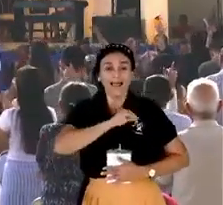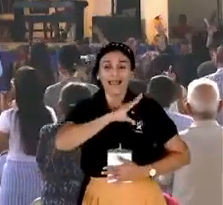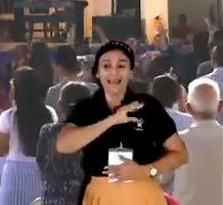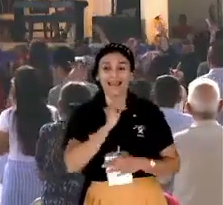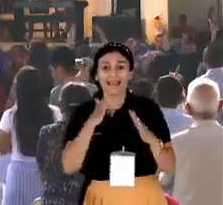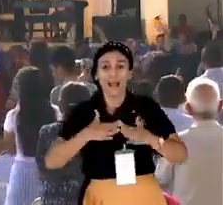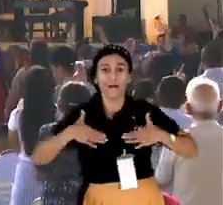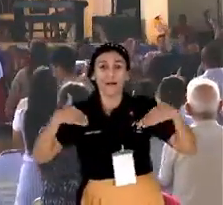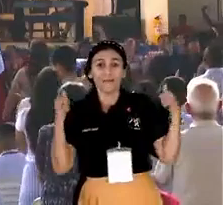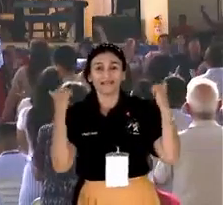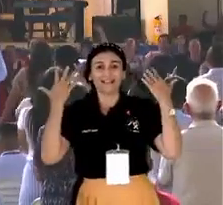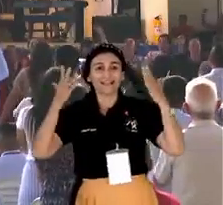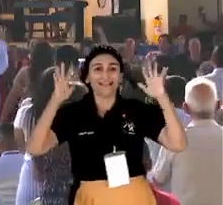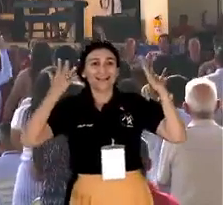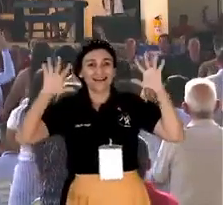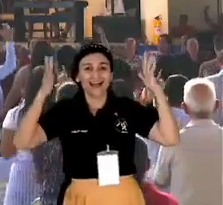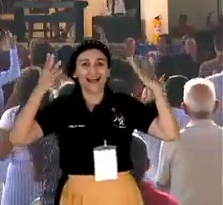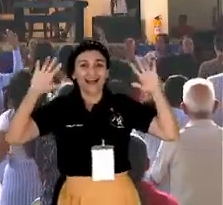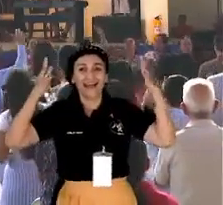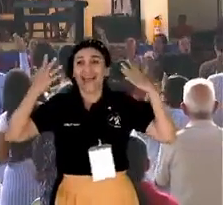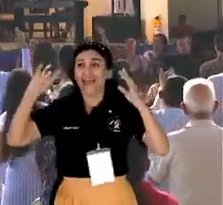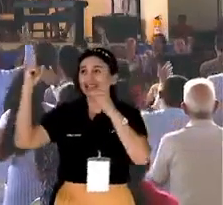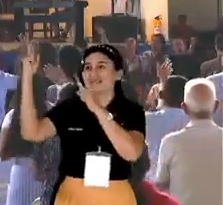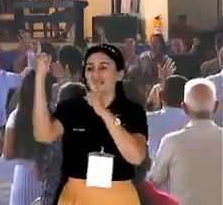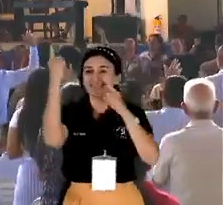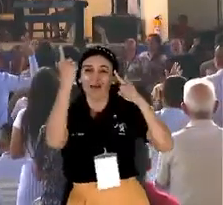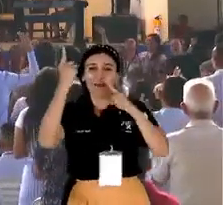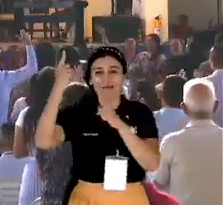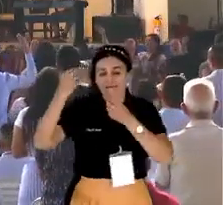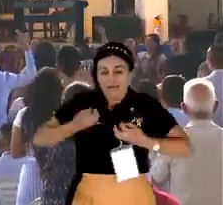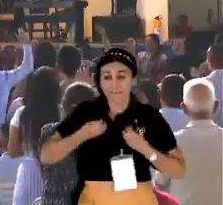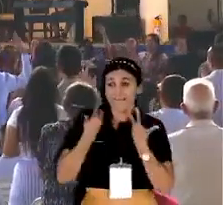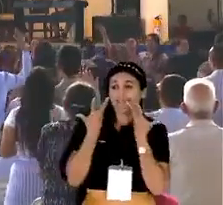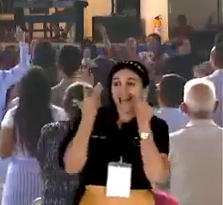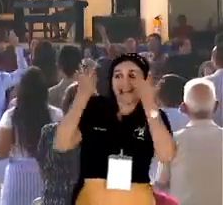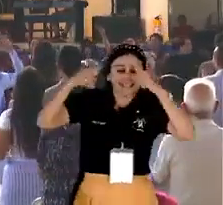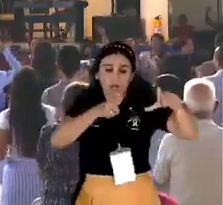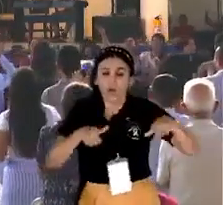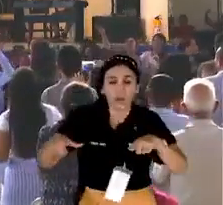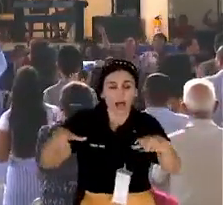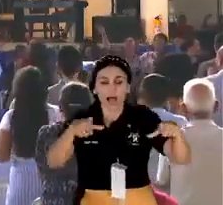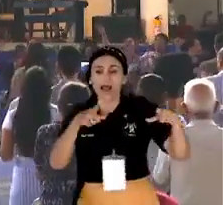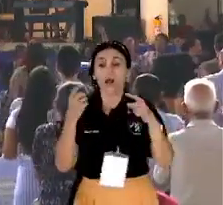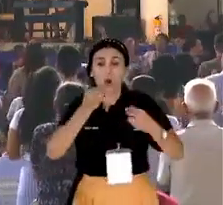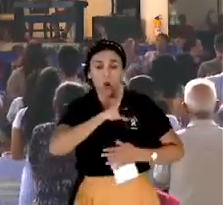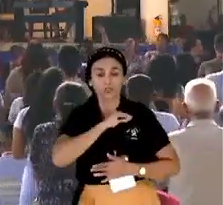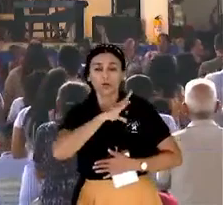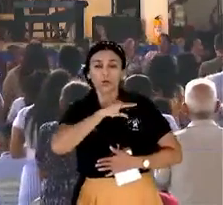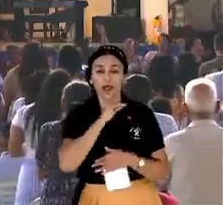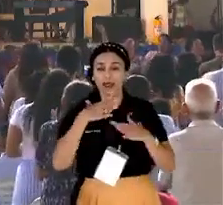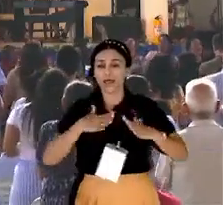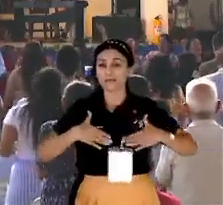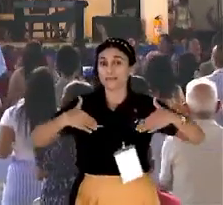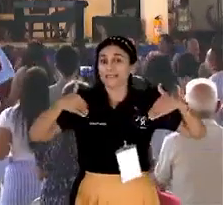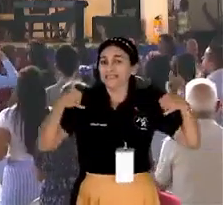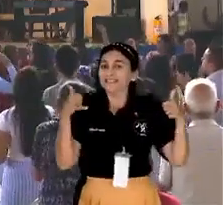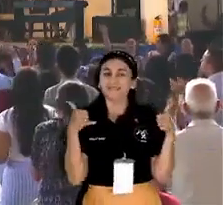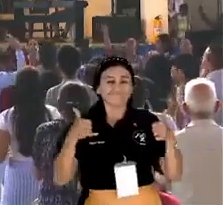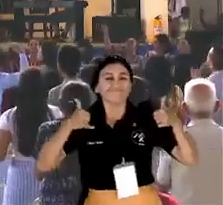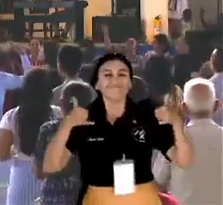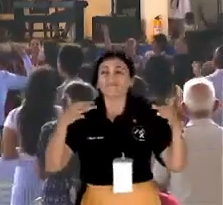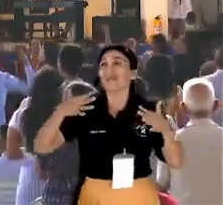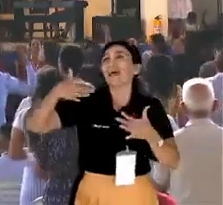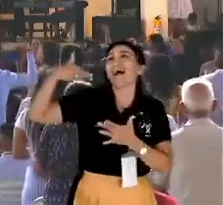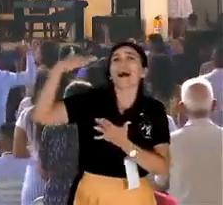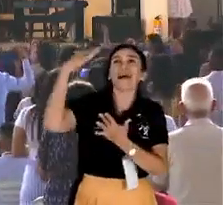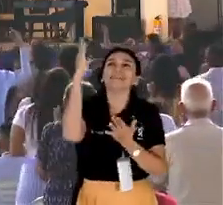y alegría vamos a celebrar que Jesucristo vive y está en este lugar. Con gozo y alegría vamos